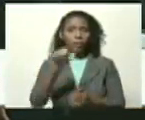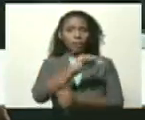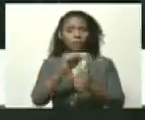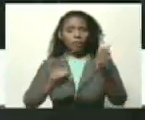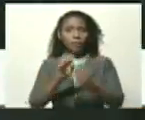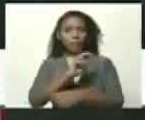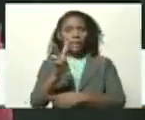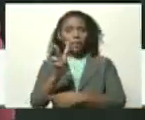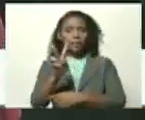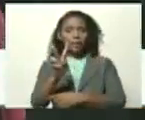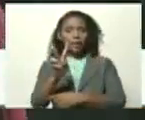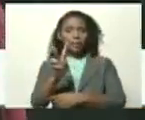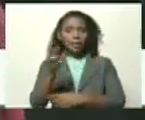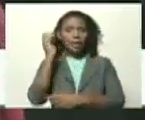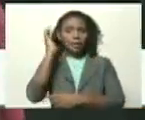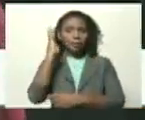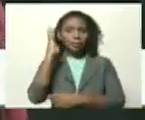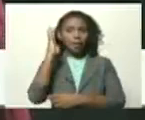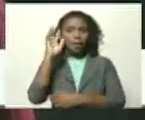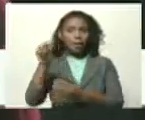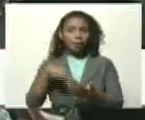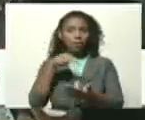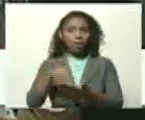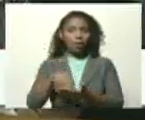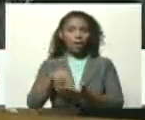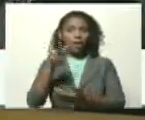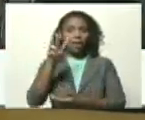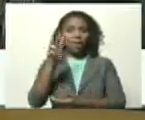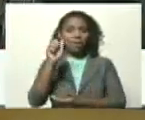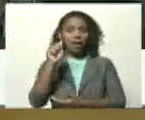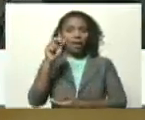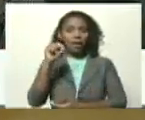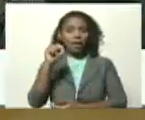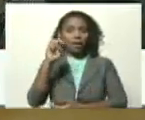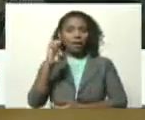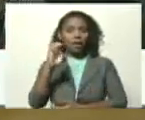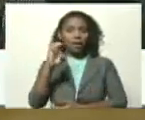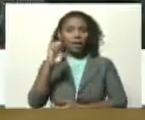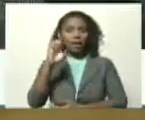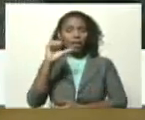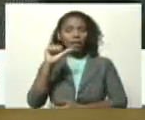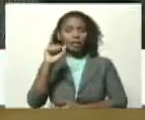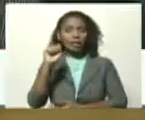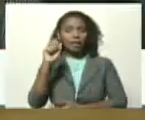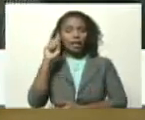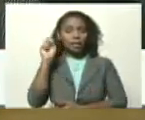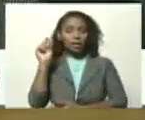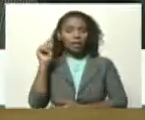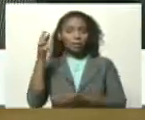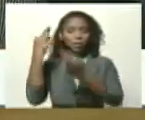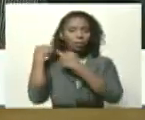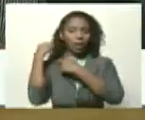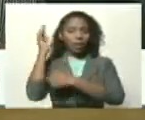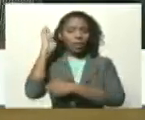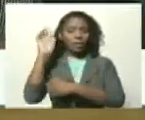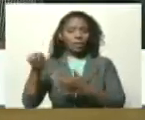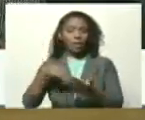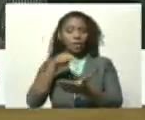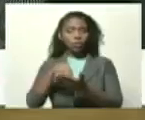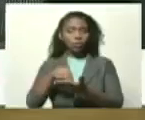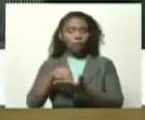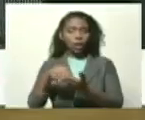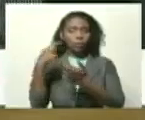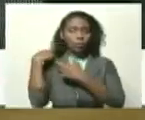vicepresidenta de la Asamblea Nacional, Vanessa Yunet Montero López, a cargo del presidente de la Asamblea Nacional. Es